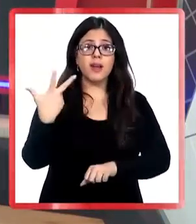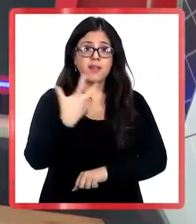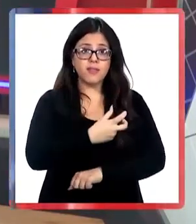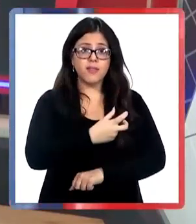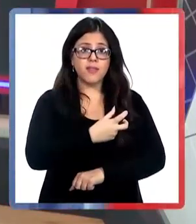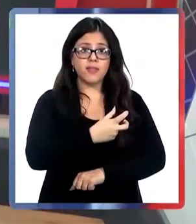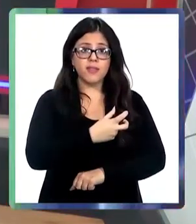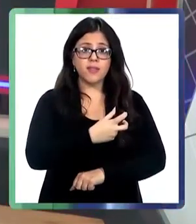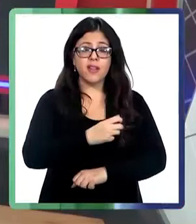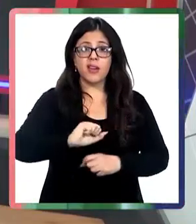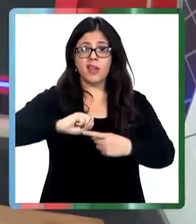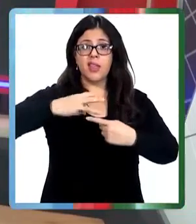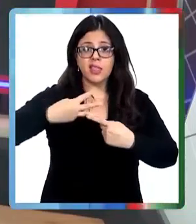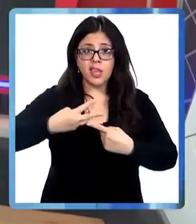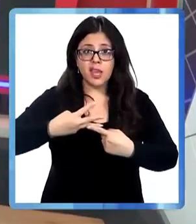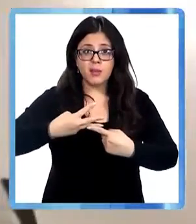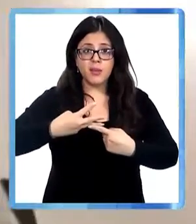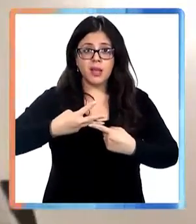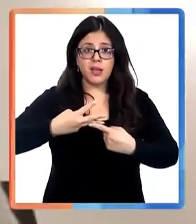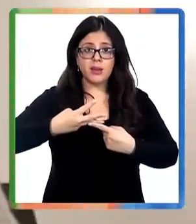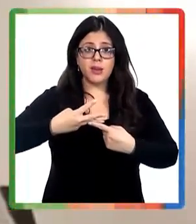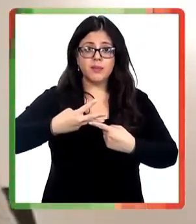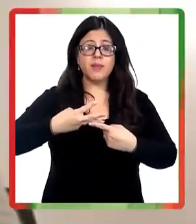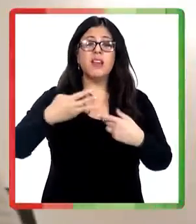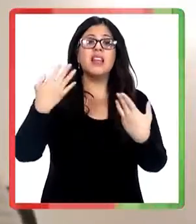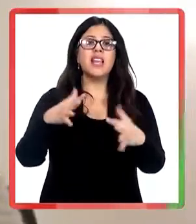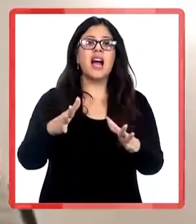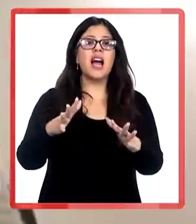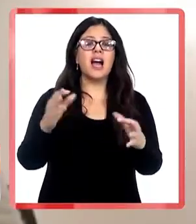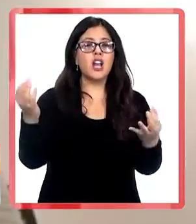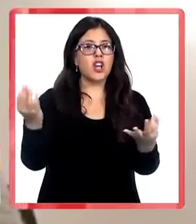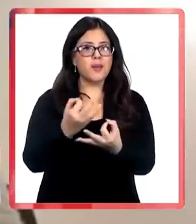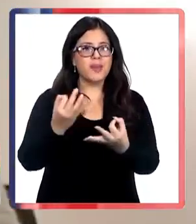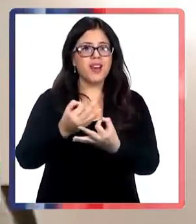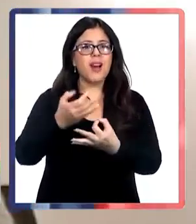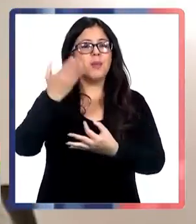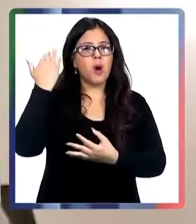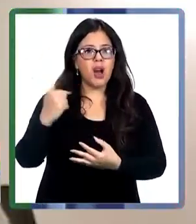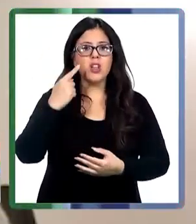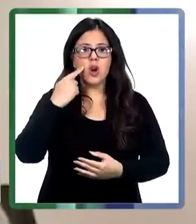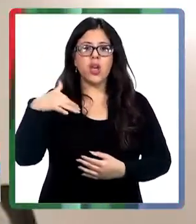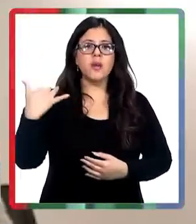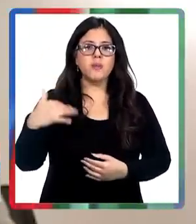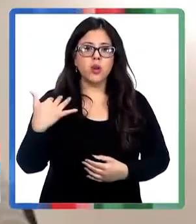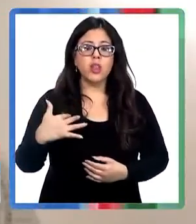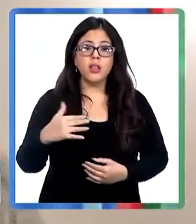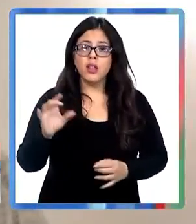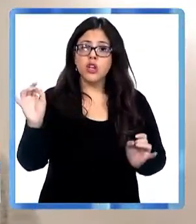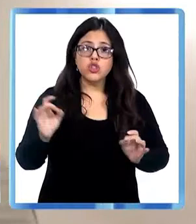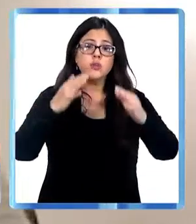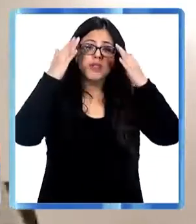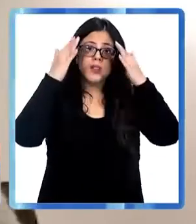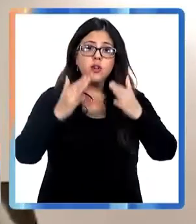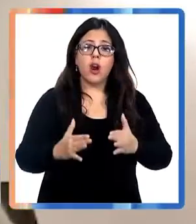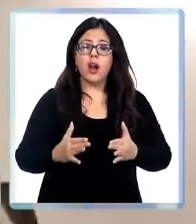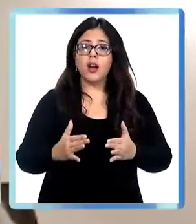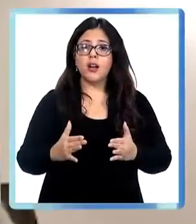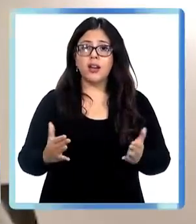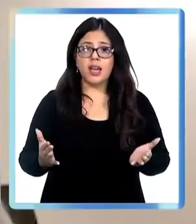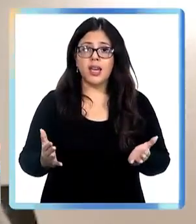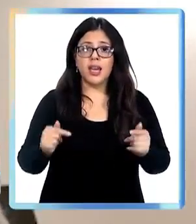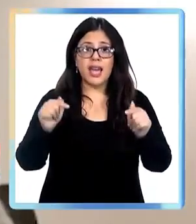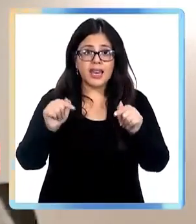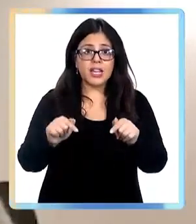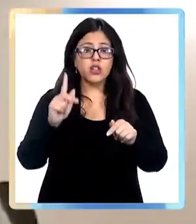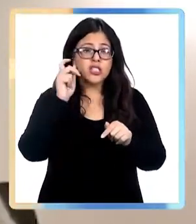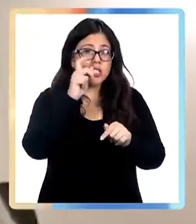a la vacunación contra vacuna triple, contra esta vacuna del coqueluche que conversábamos previamente, y es muy importante que no nos enfoquemos solamente